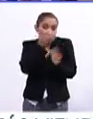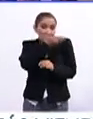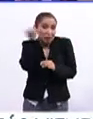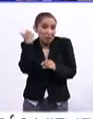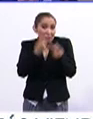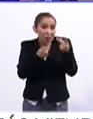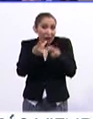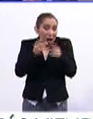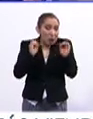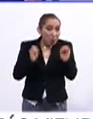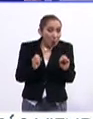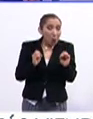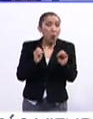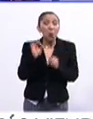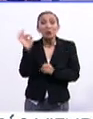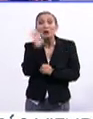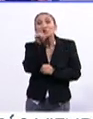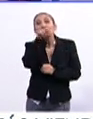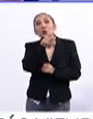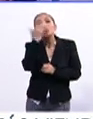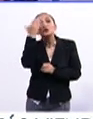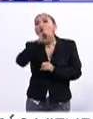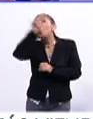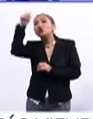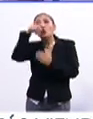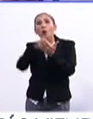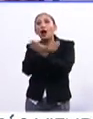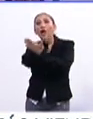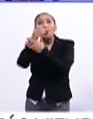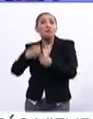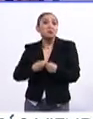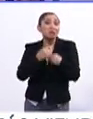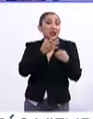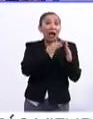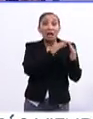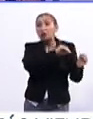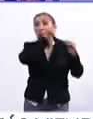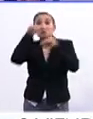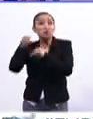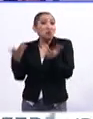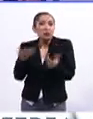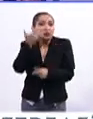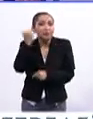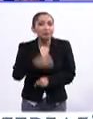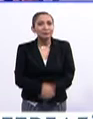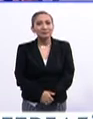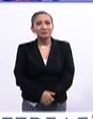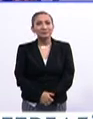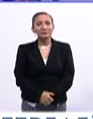planeando, o incluso pues poder estudiar en otros lugares, vivir en otros lugares. ¿Cómo cambió esta perspectiva?